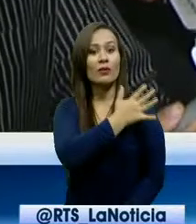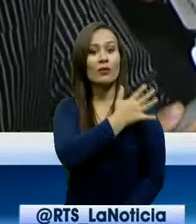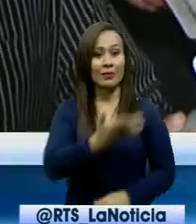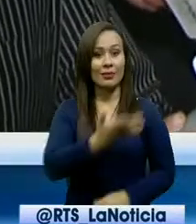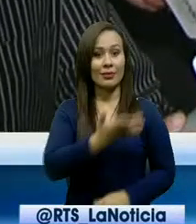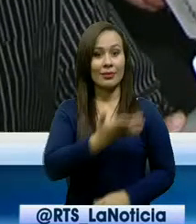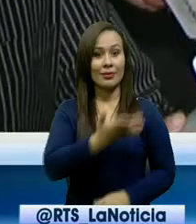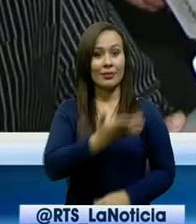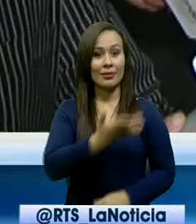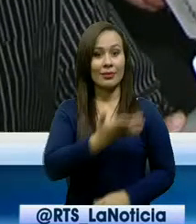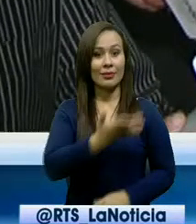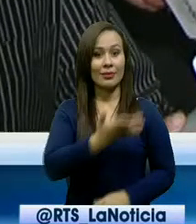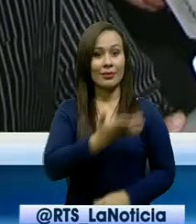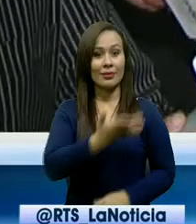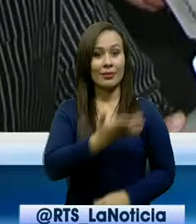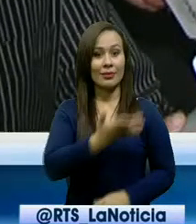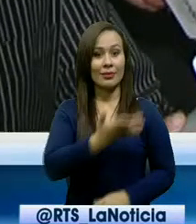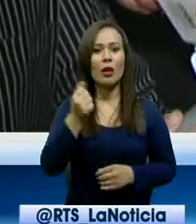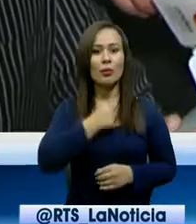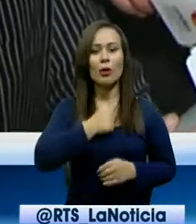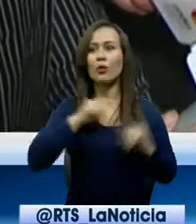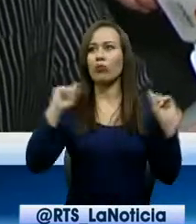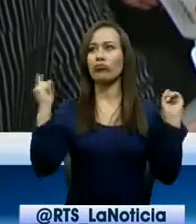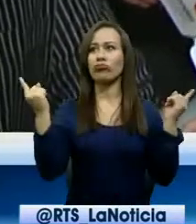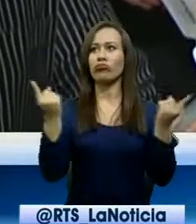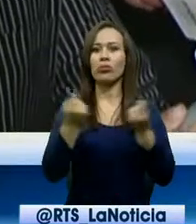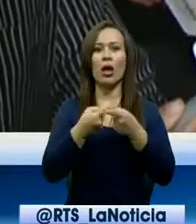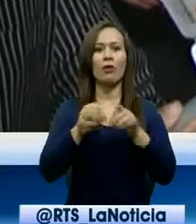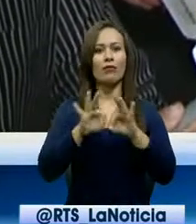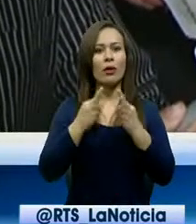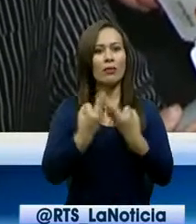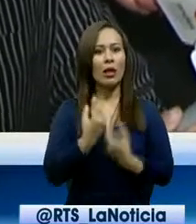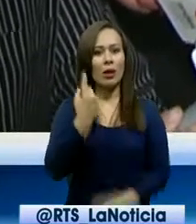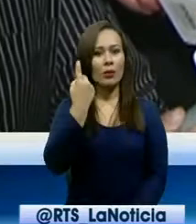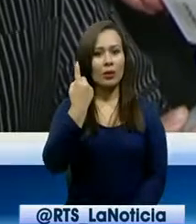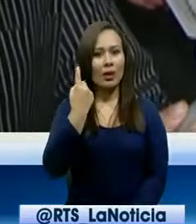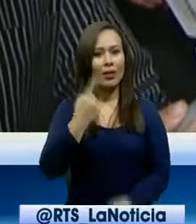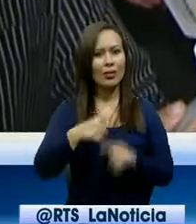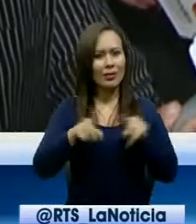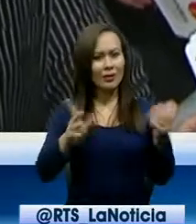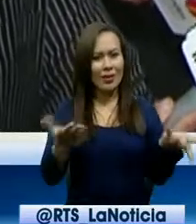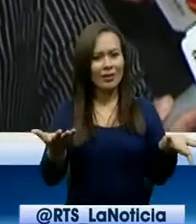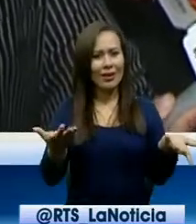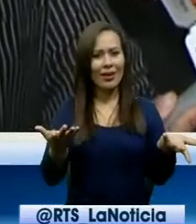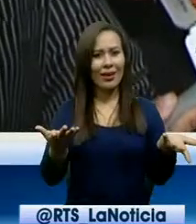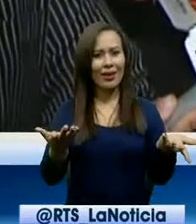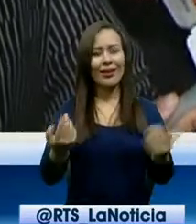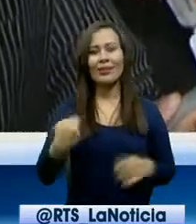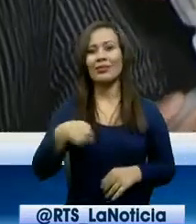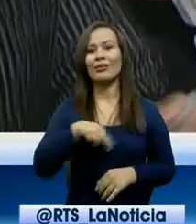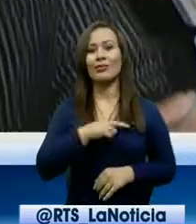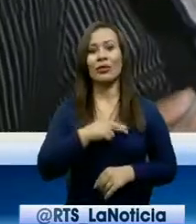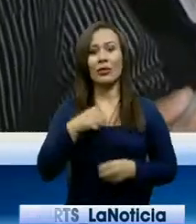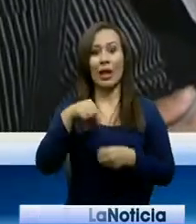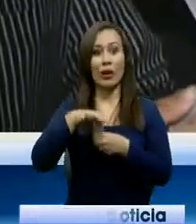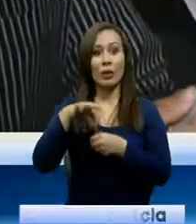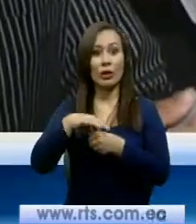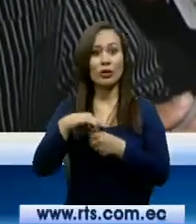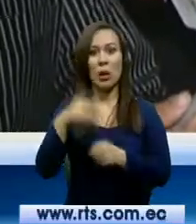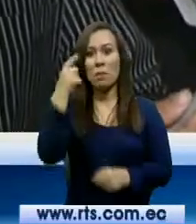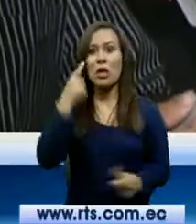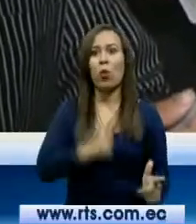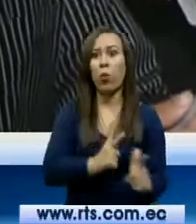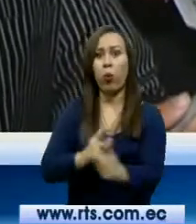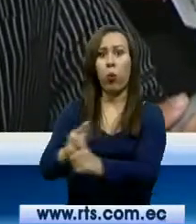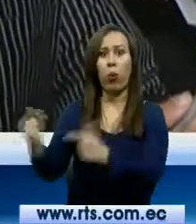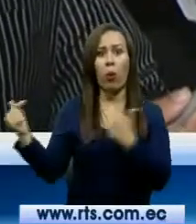y conciencia de que pertenecen a una familia única y que una elección no es una guerra y que en